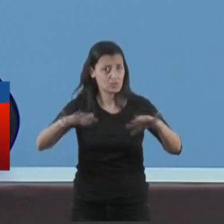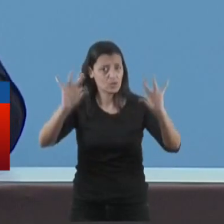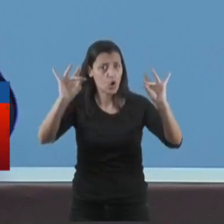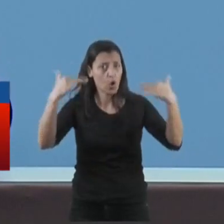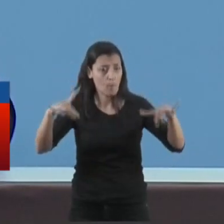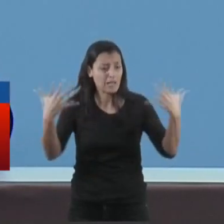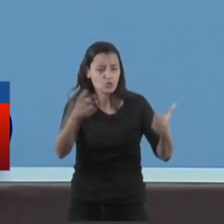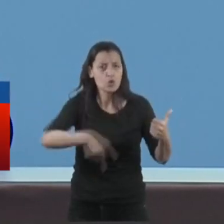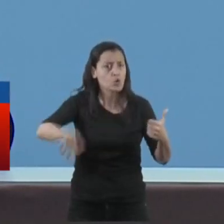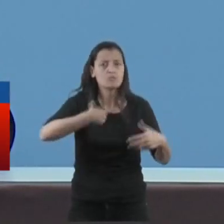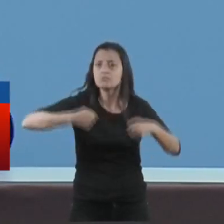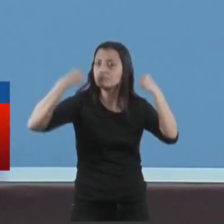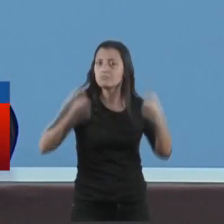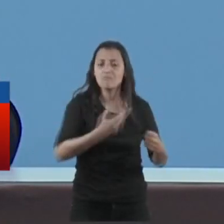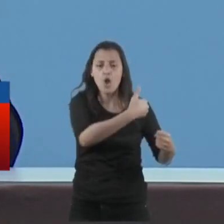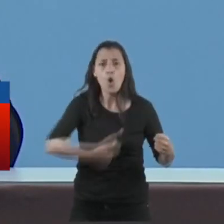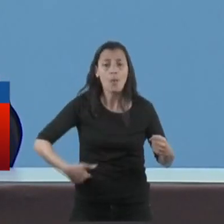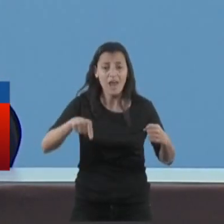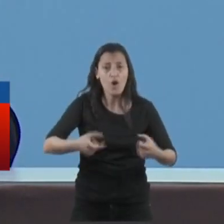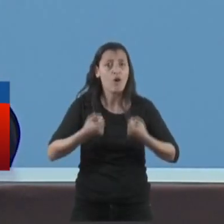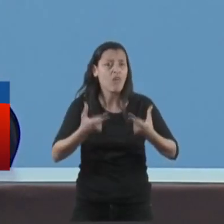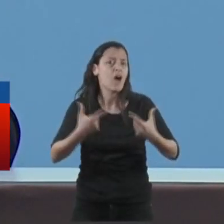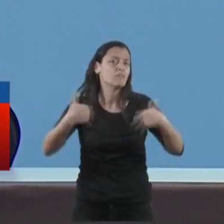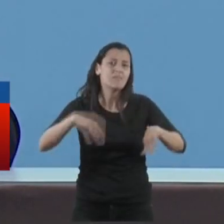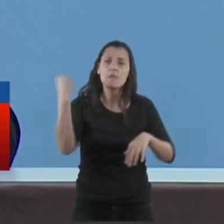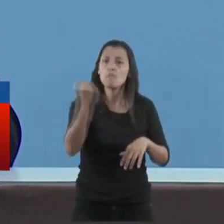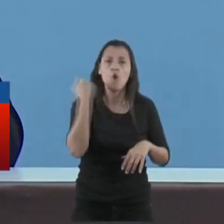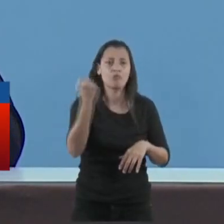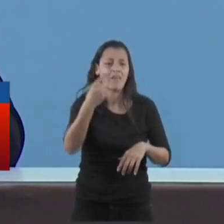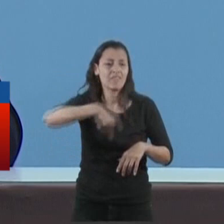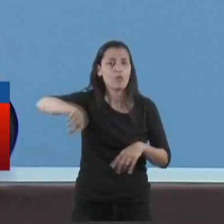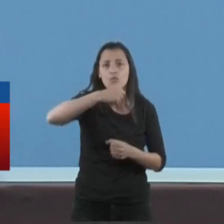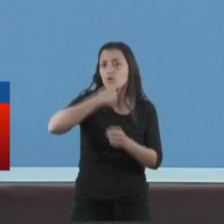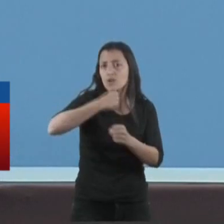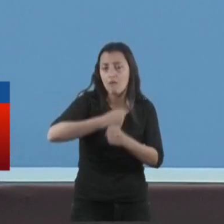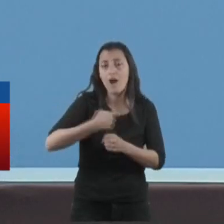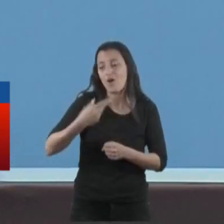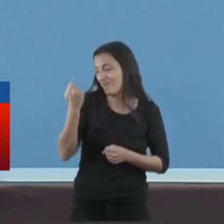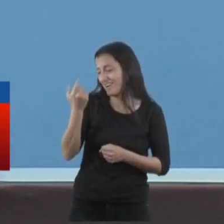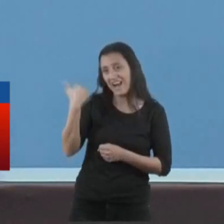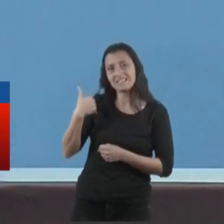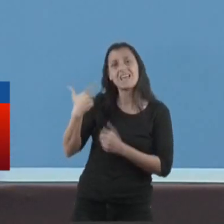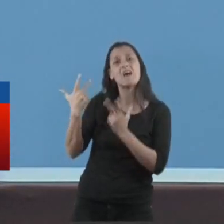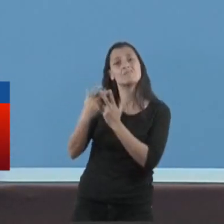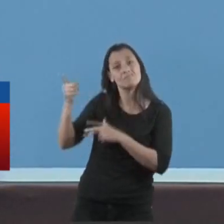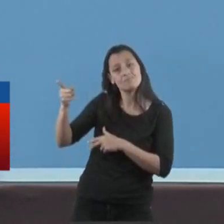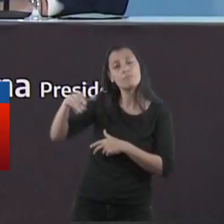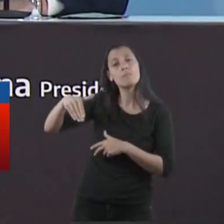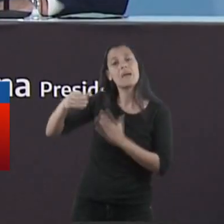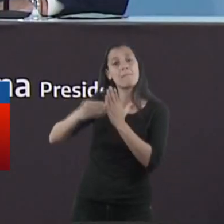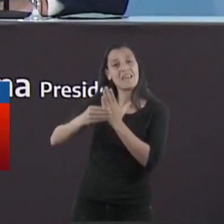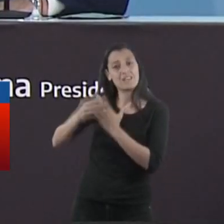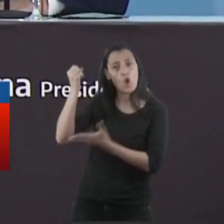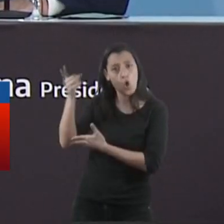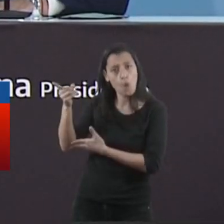como Estado y como Gobierno lo que estamos haciendo. Recién hablábamos con Martín porque hoy tenemos